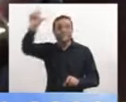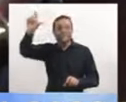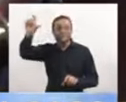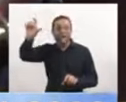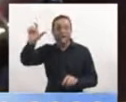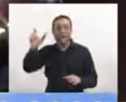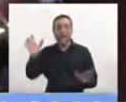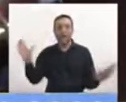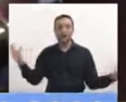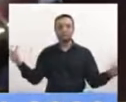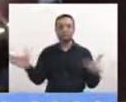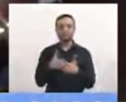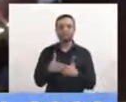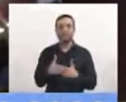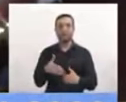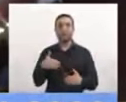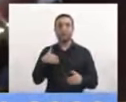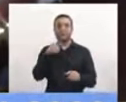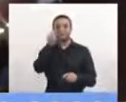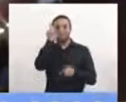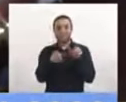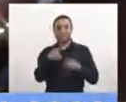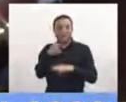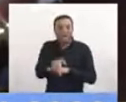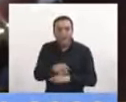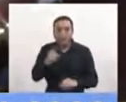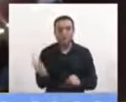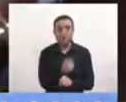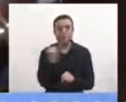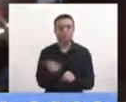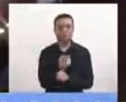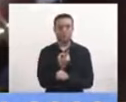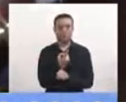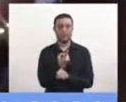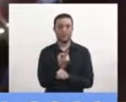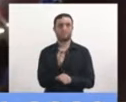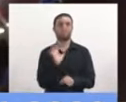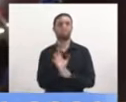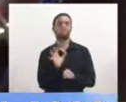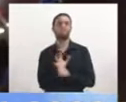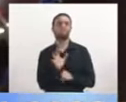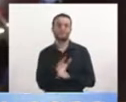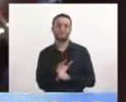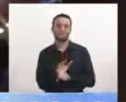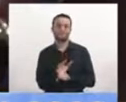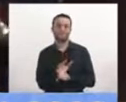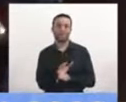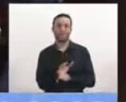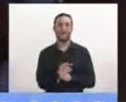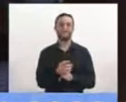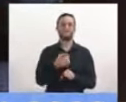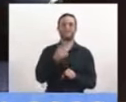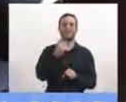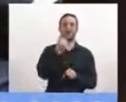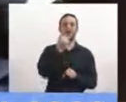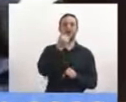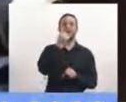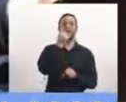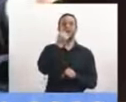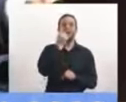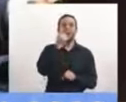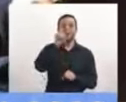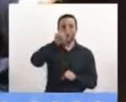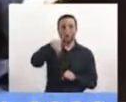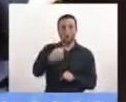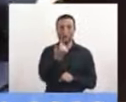De 265.000 habitantes, es equivalente a no haber dejado de entrar a la Argentina 1,3 millones de argentinos que estaban en el exterior.